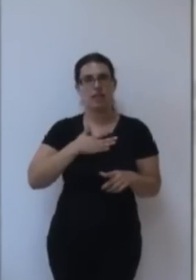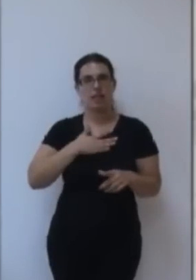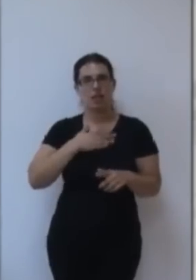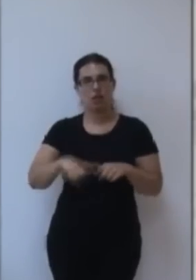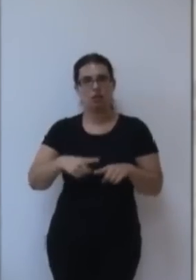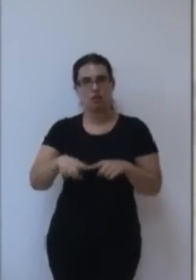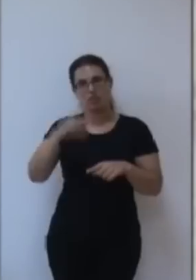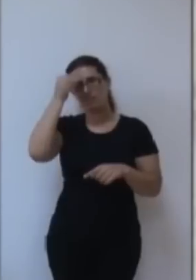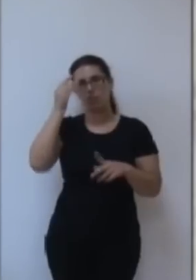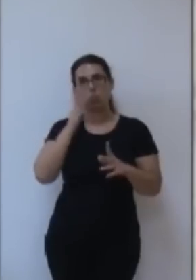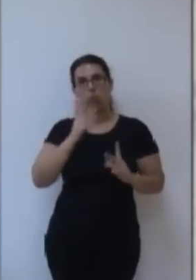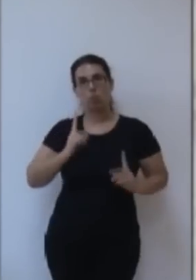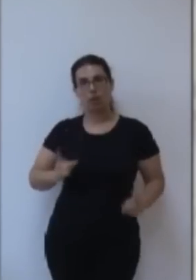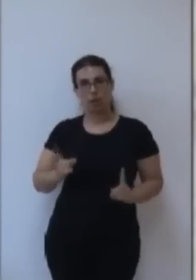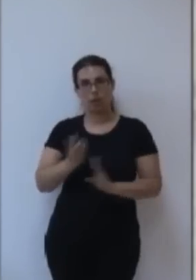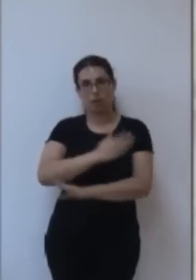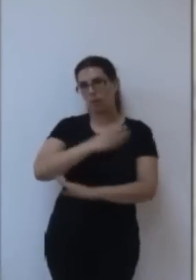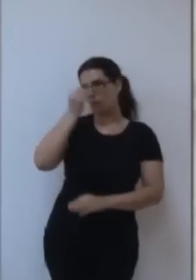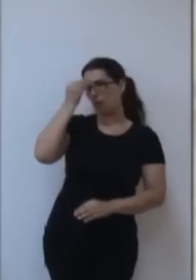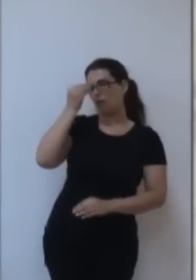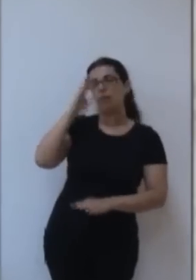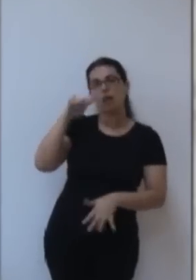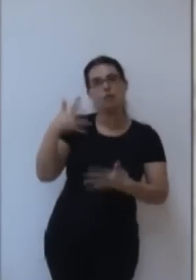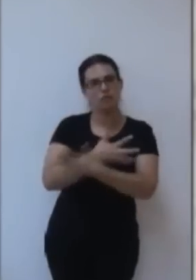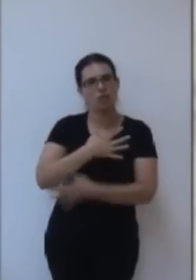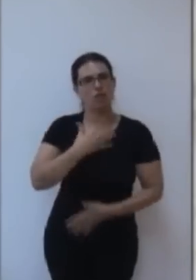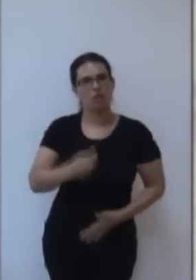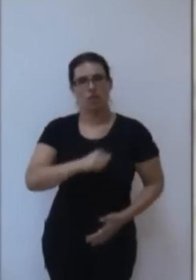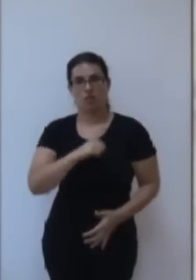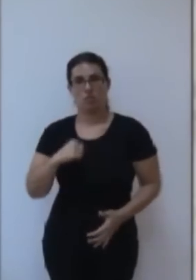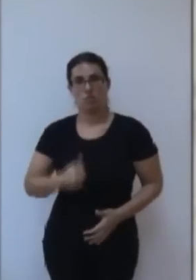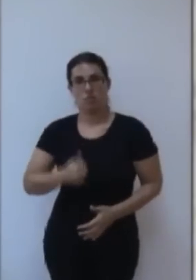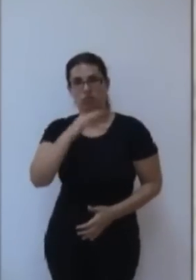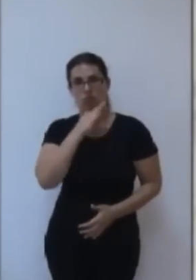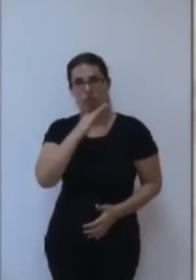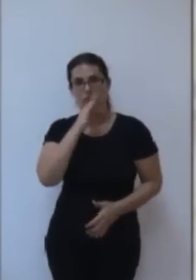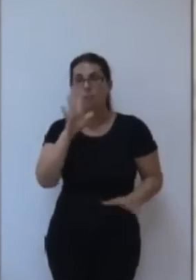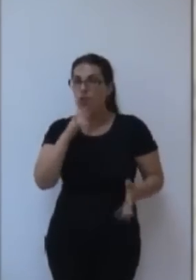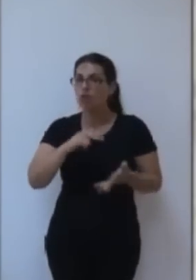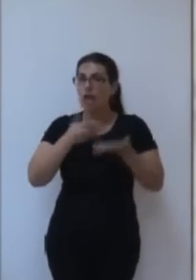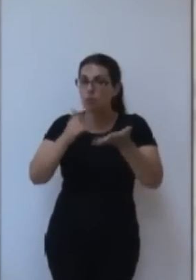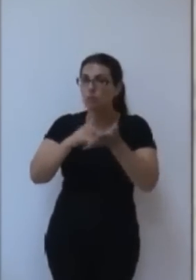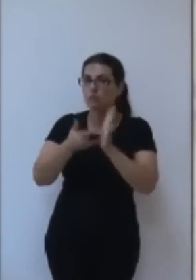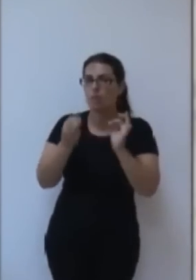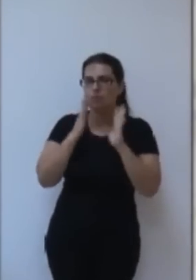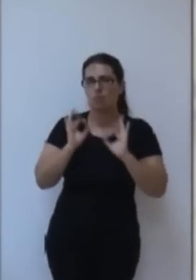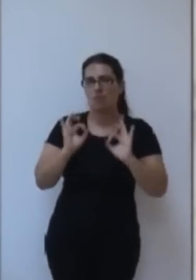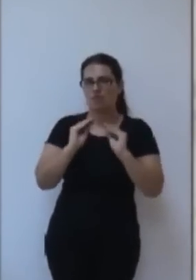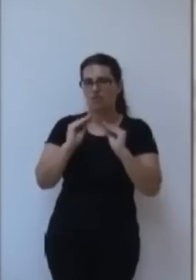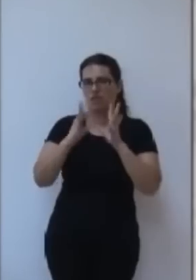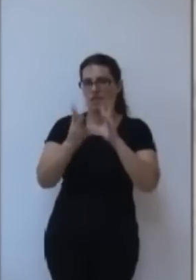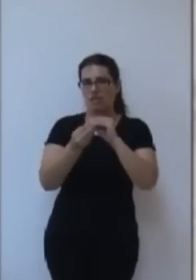¿no? Lo que ocurre es que quizás la metodología y las ayudas técnicas tienen que ser específicas, ¿no? Pero con